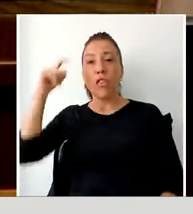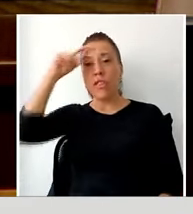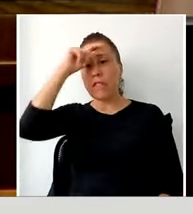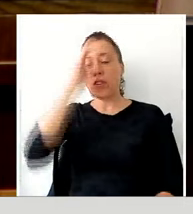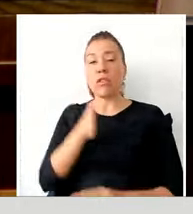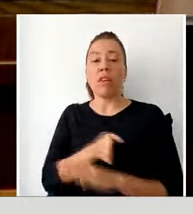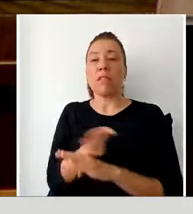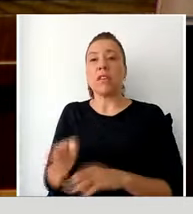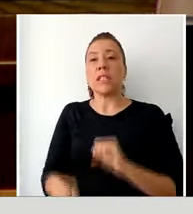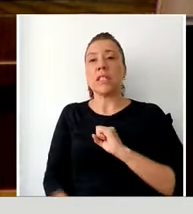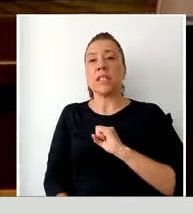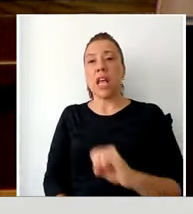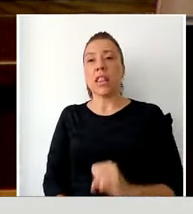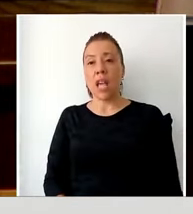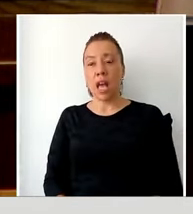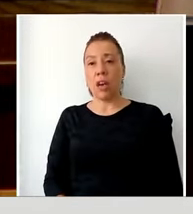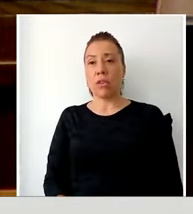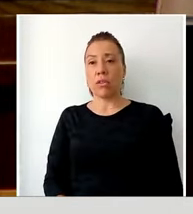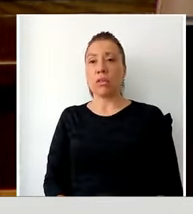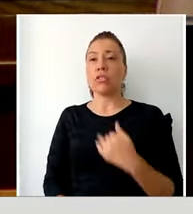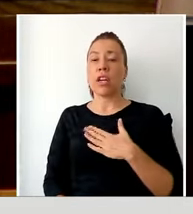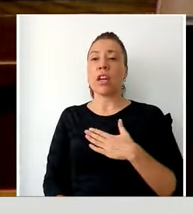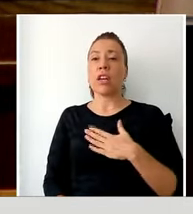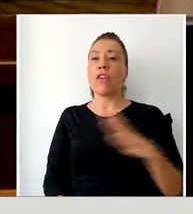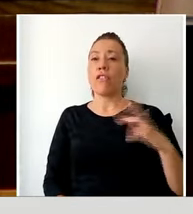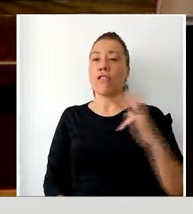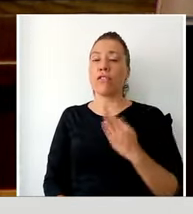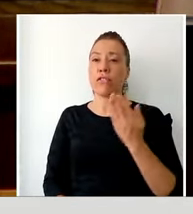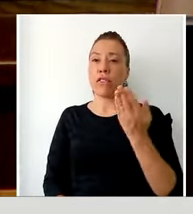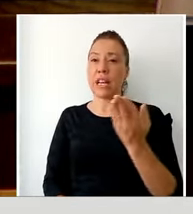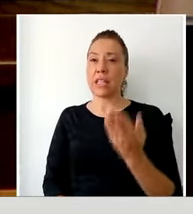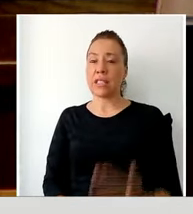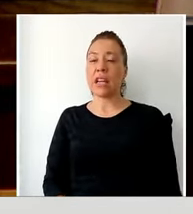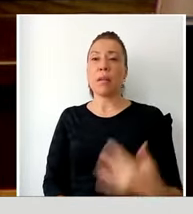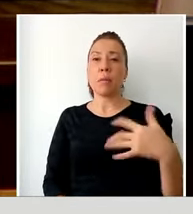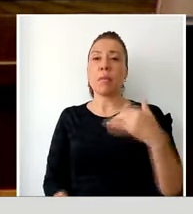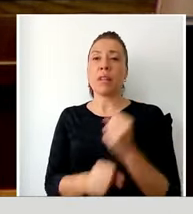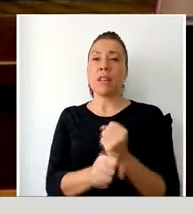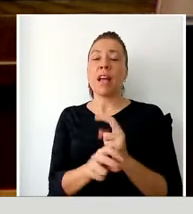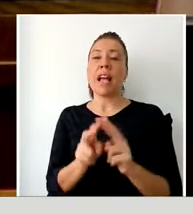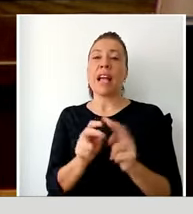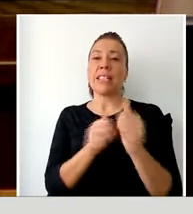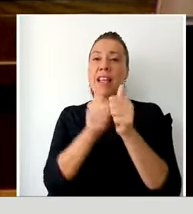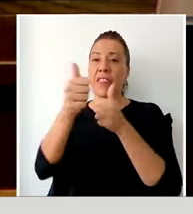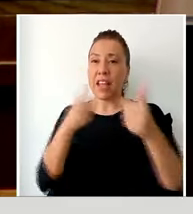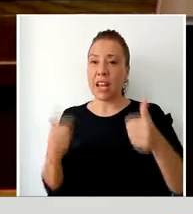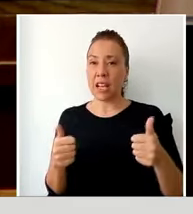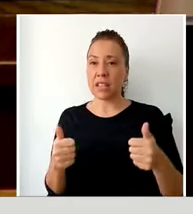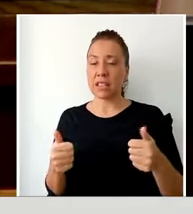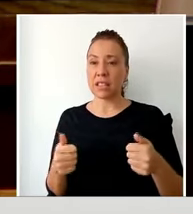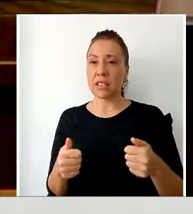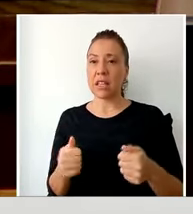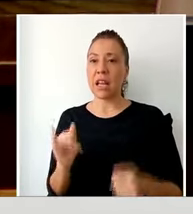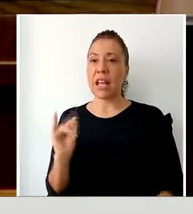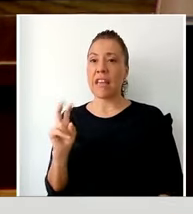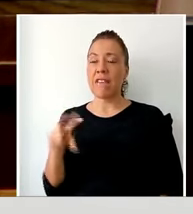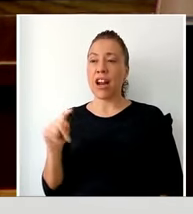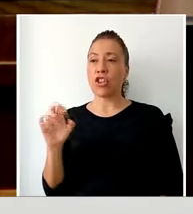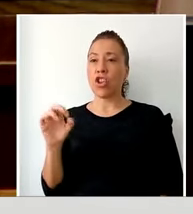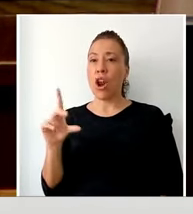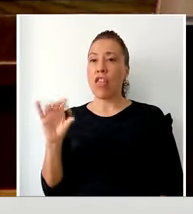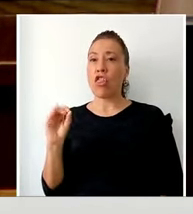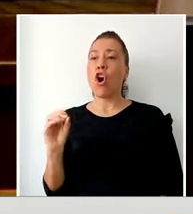por esta razón Quiero felicitar y destacar la gran labor que cumple los dirigentes Iván Toledo y Luis González del club huracán